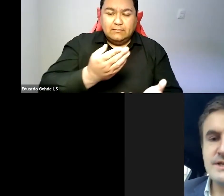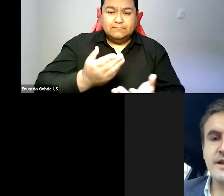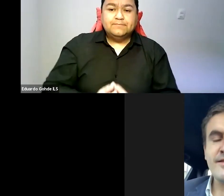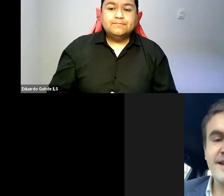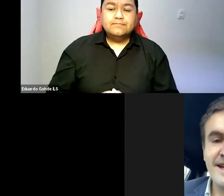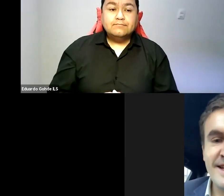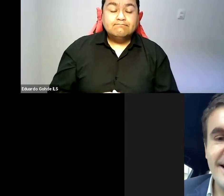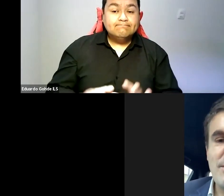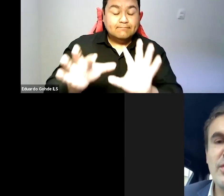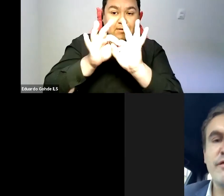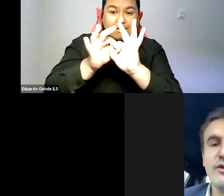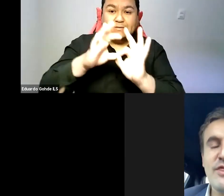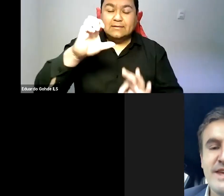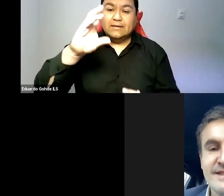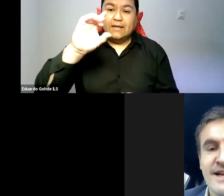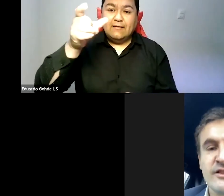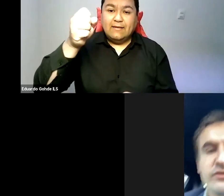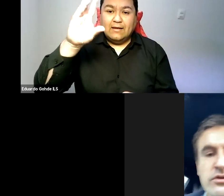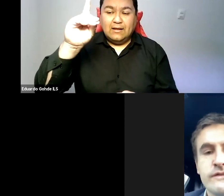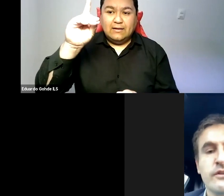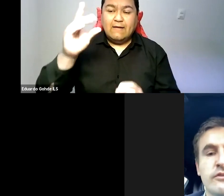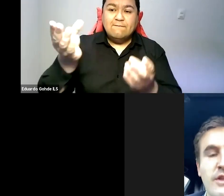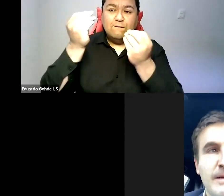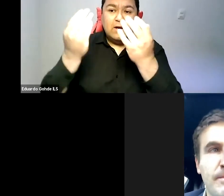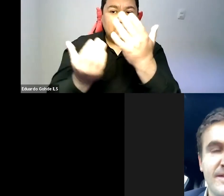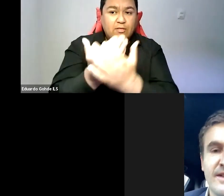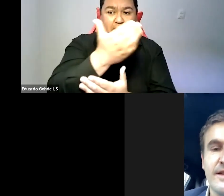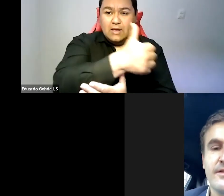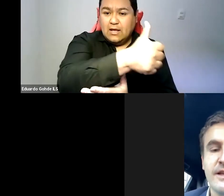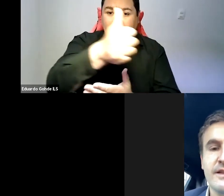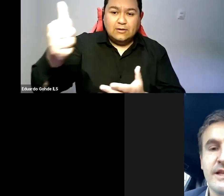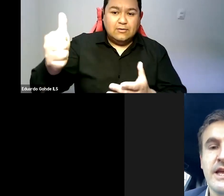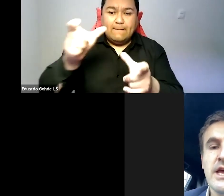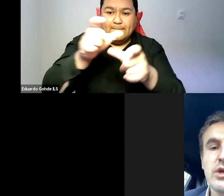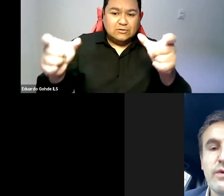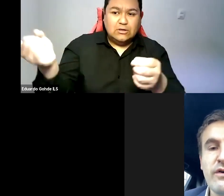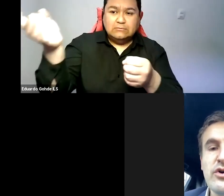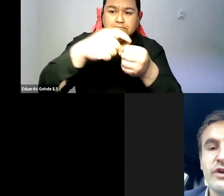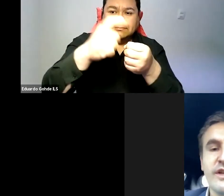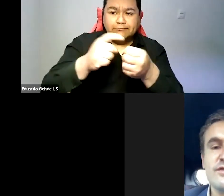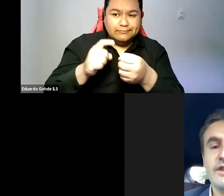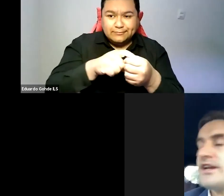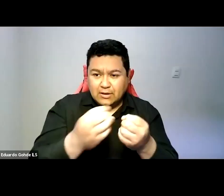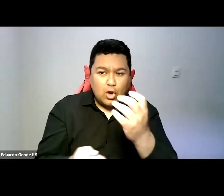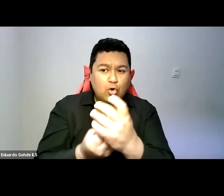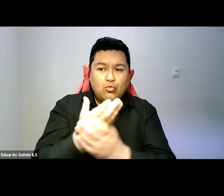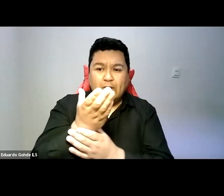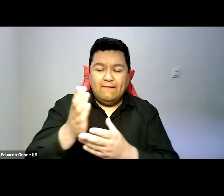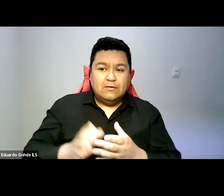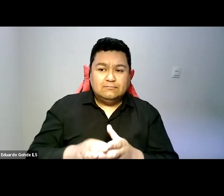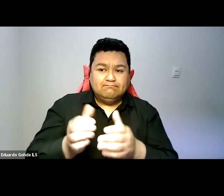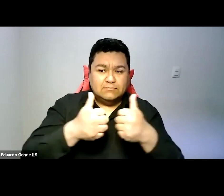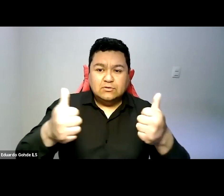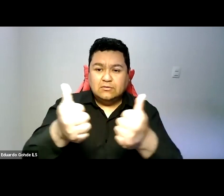Muchas gracias, Edgar. Muy buenos días a todos y todas las presentes en este nuevo Congreso Internacional